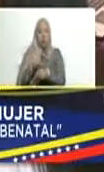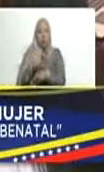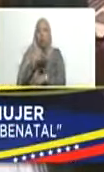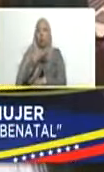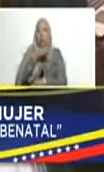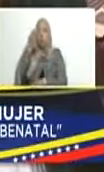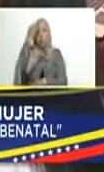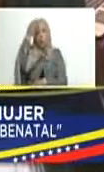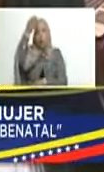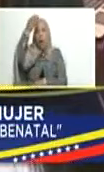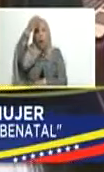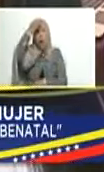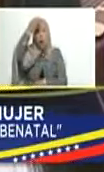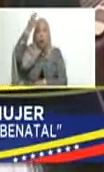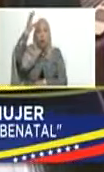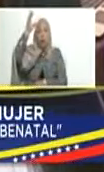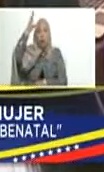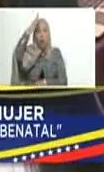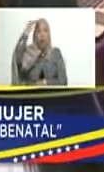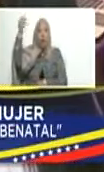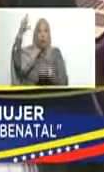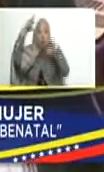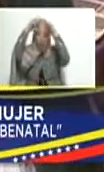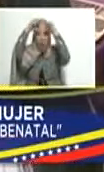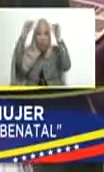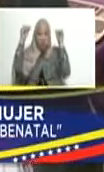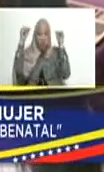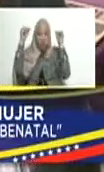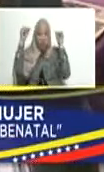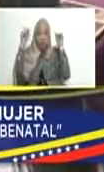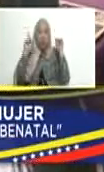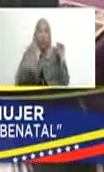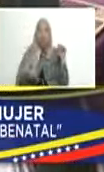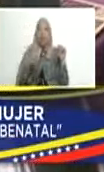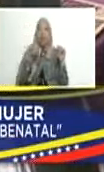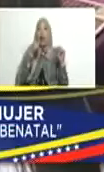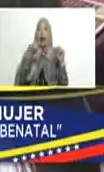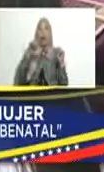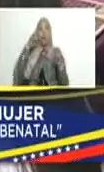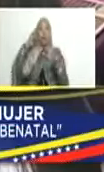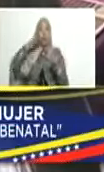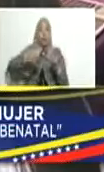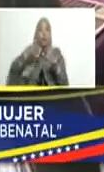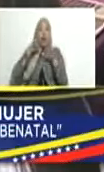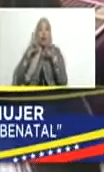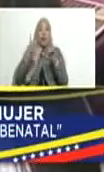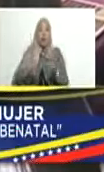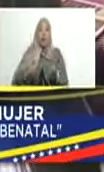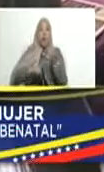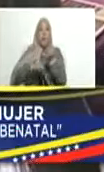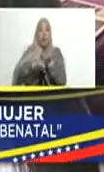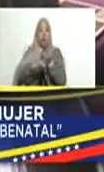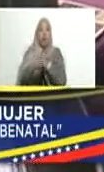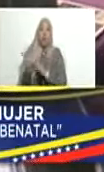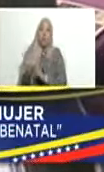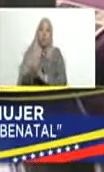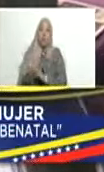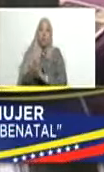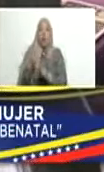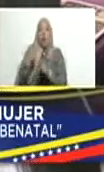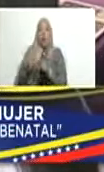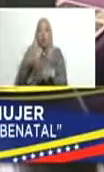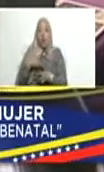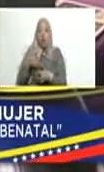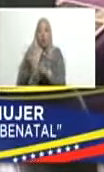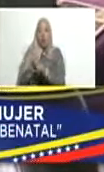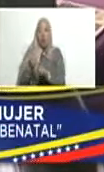enfermeras, el personal que ha apostado al país, que ha apostado a Venezuela y ha decidido quedarse a pesar de las